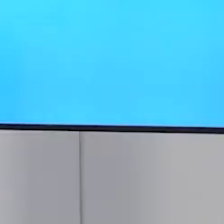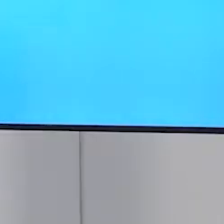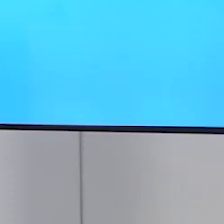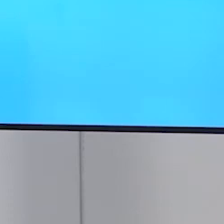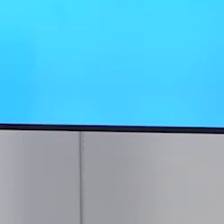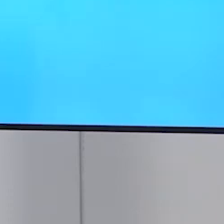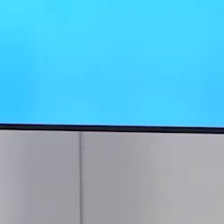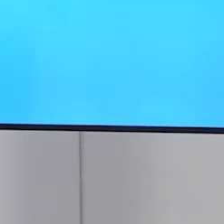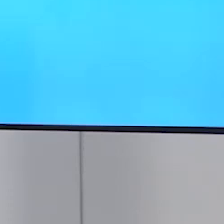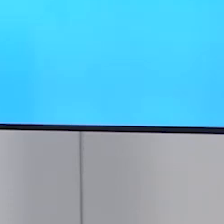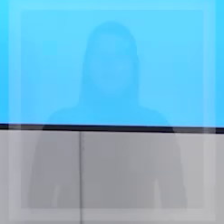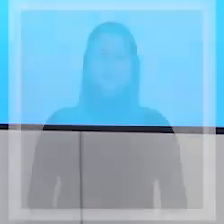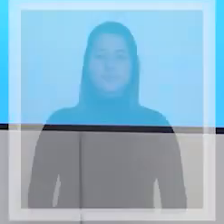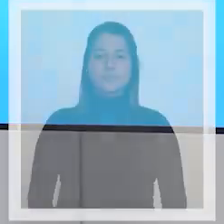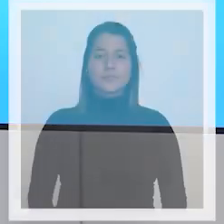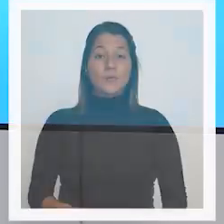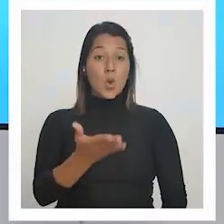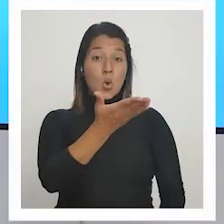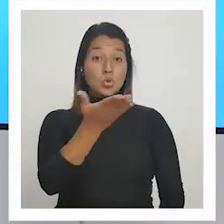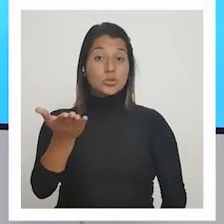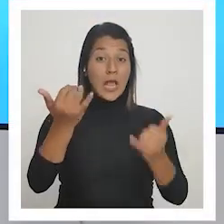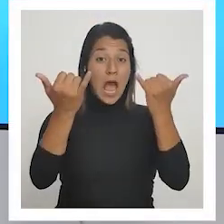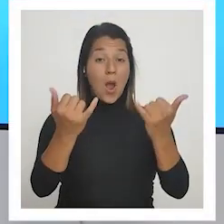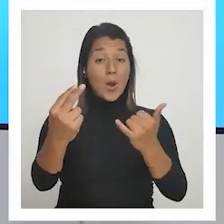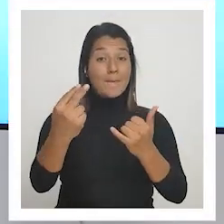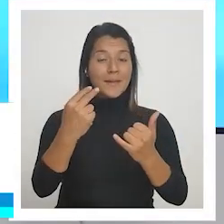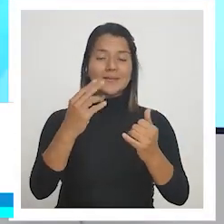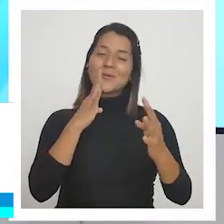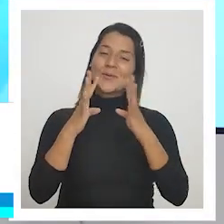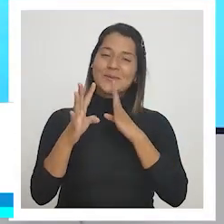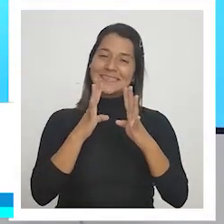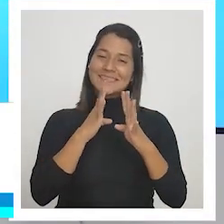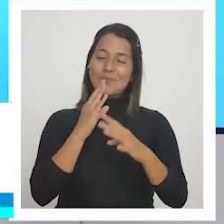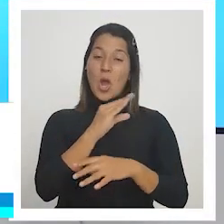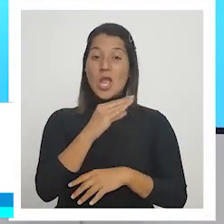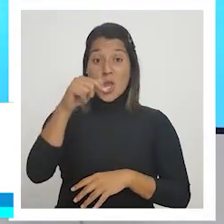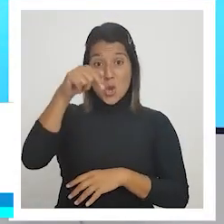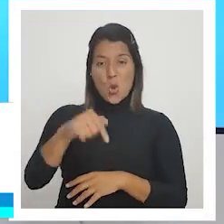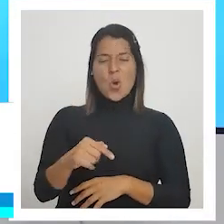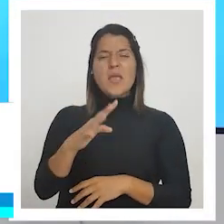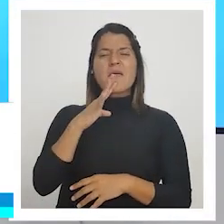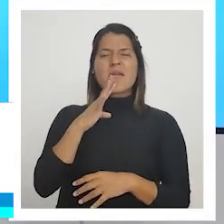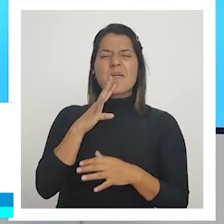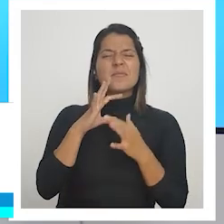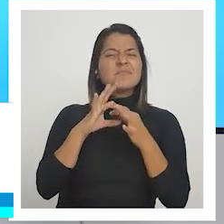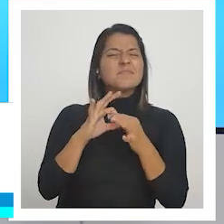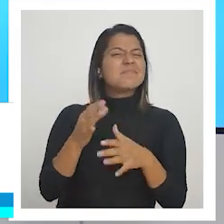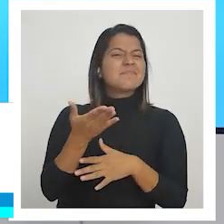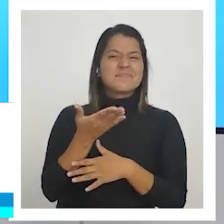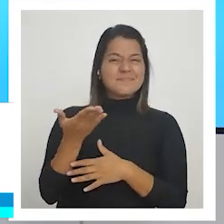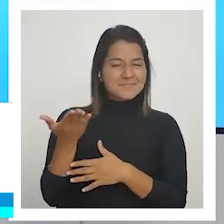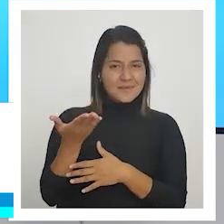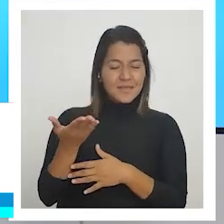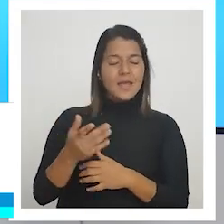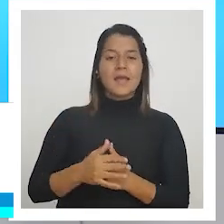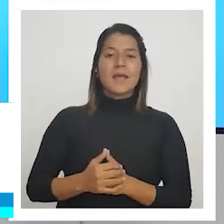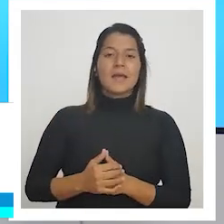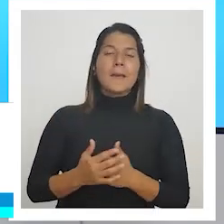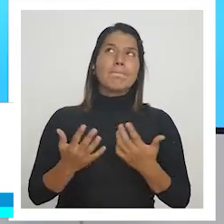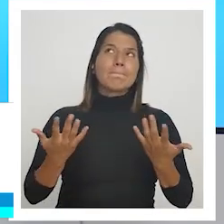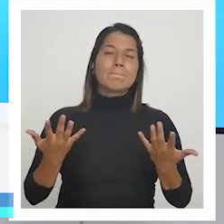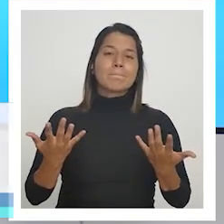Estás viendo Conversamos y hoy estamos hablando sobre capital